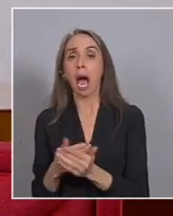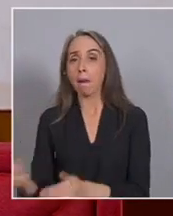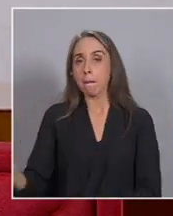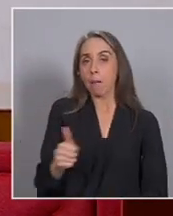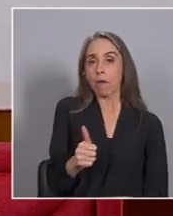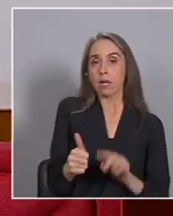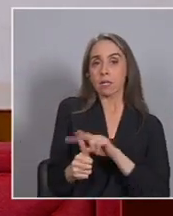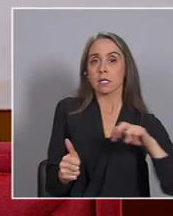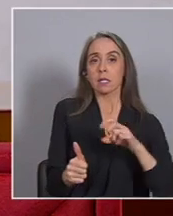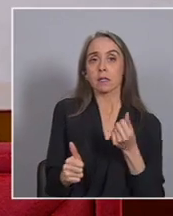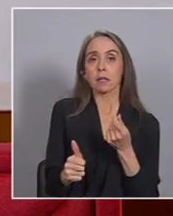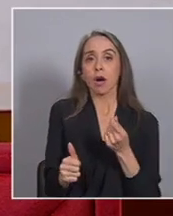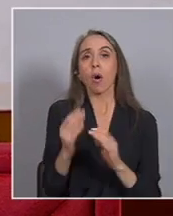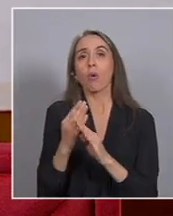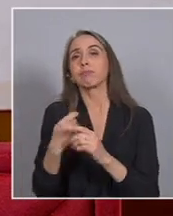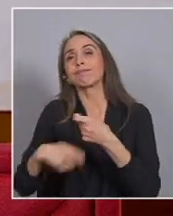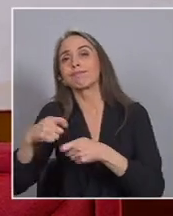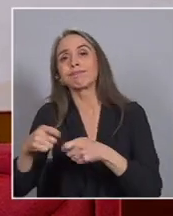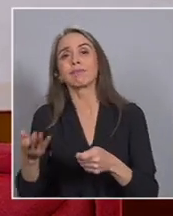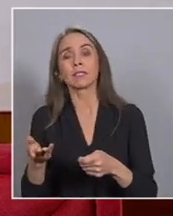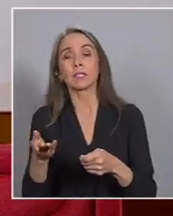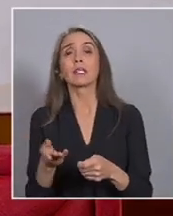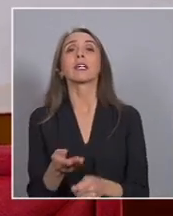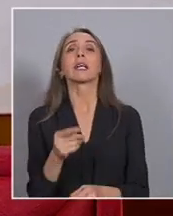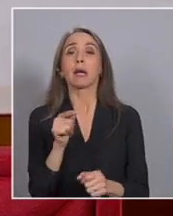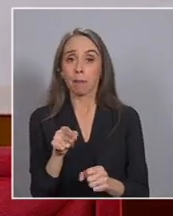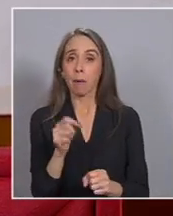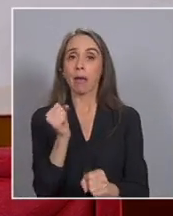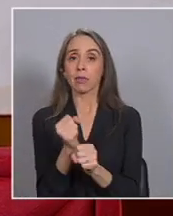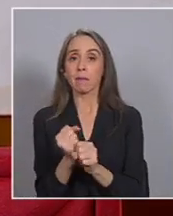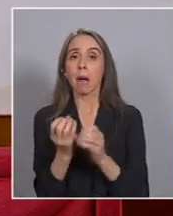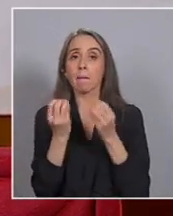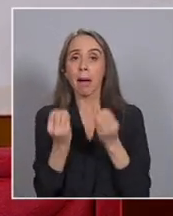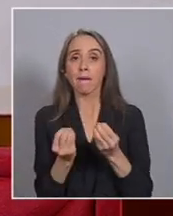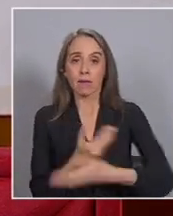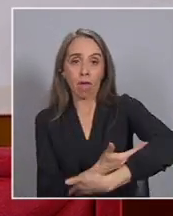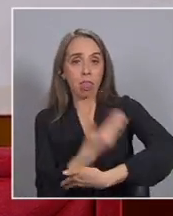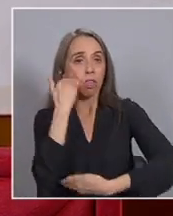adultos. Por eso, para trabajar por el bienestar de la niñez,